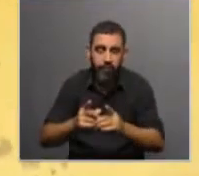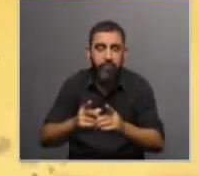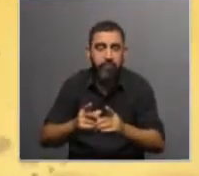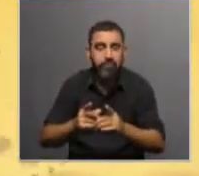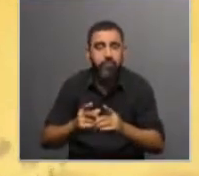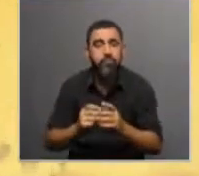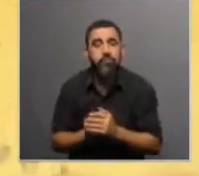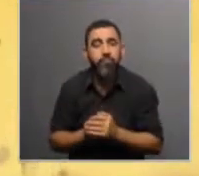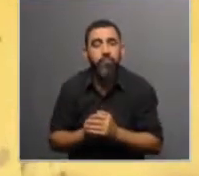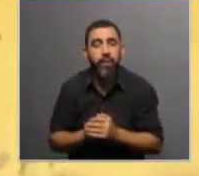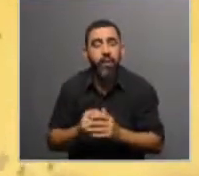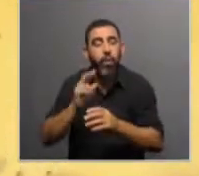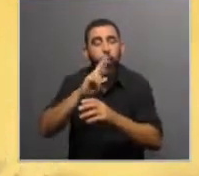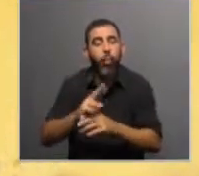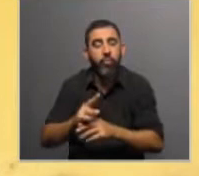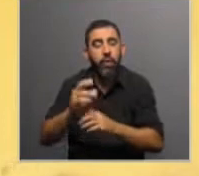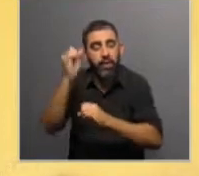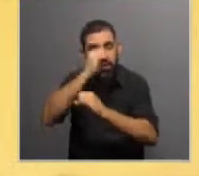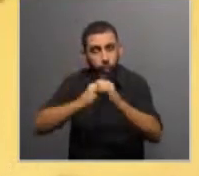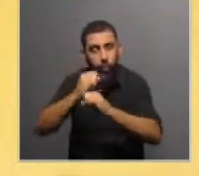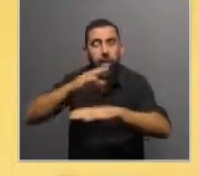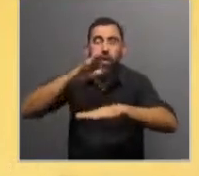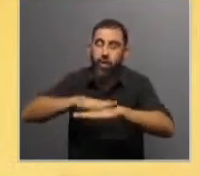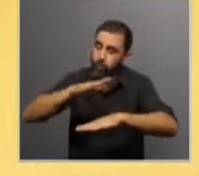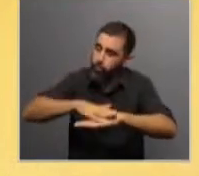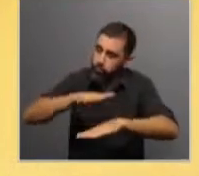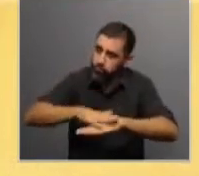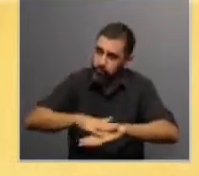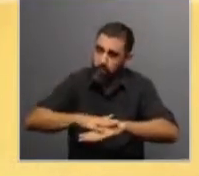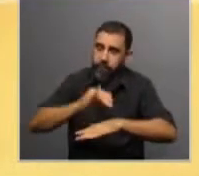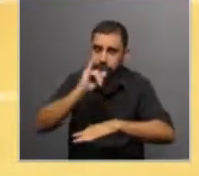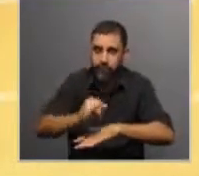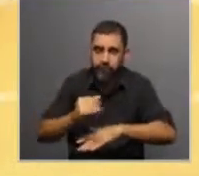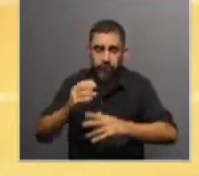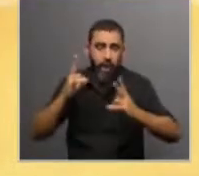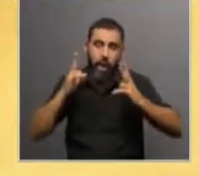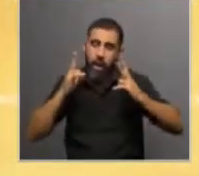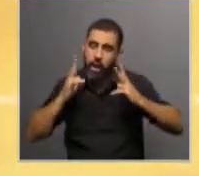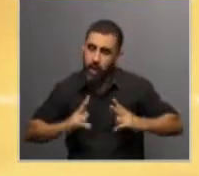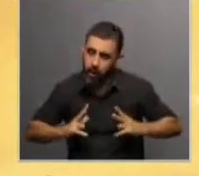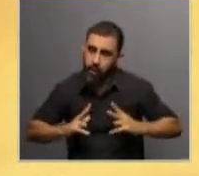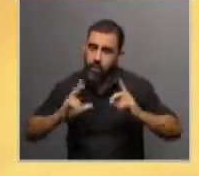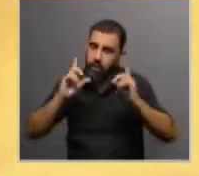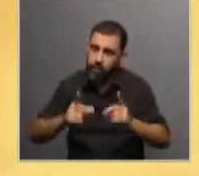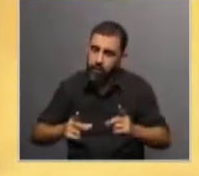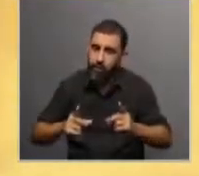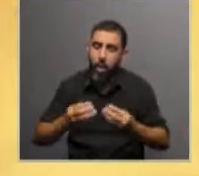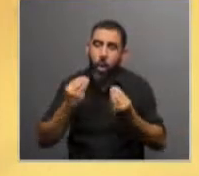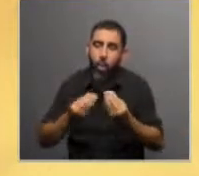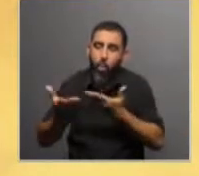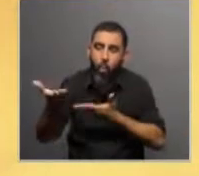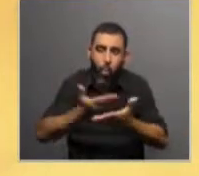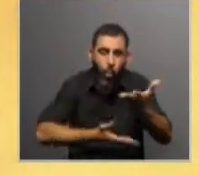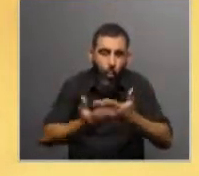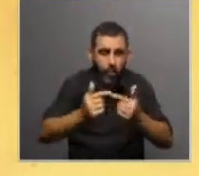son el uso de la tecnología responsable, bajo un alto sentido de la ética, el tema de los datos, de cómo los compartimos